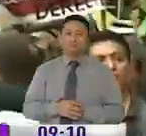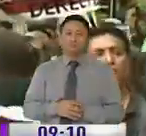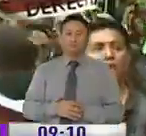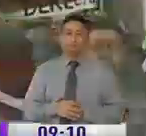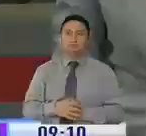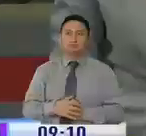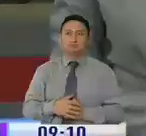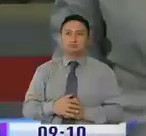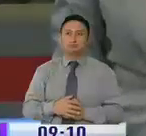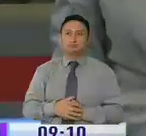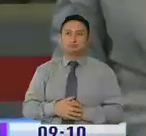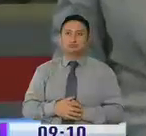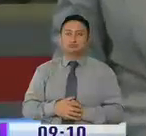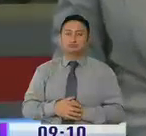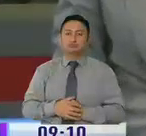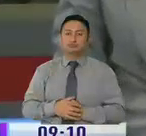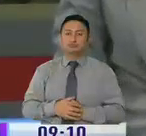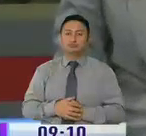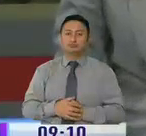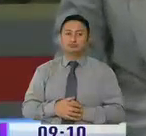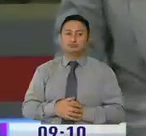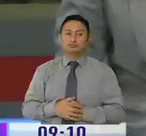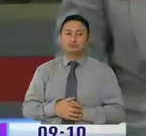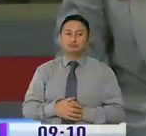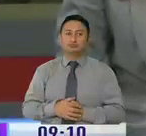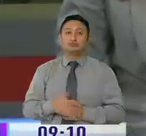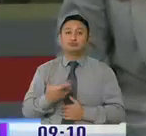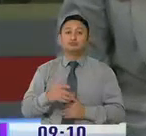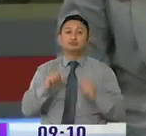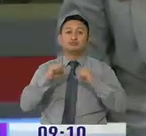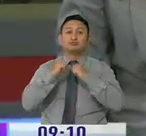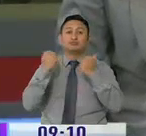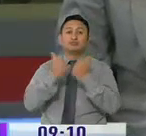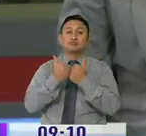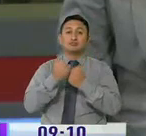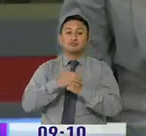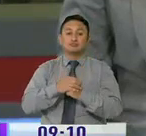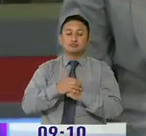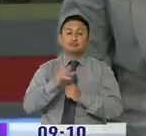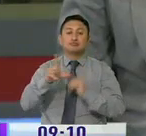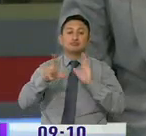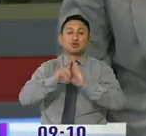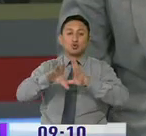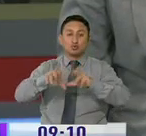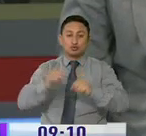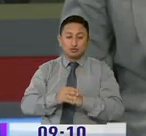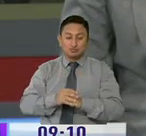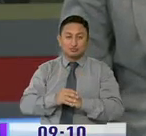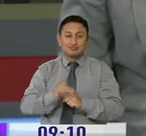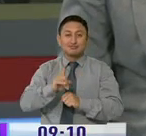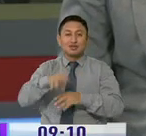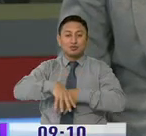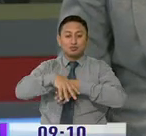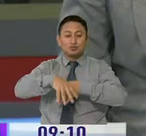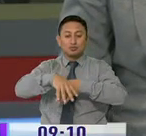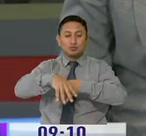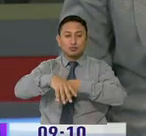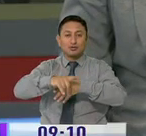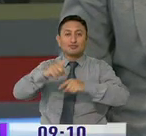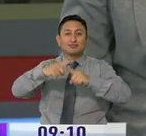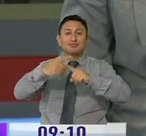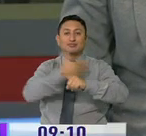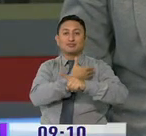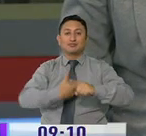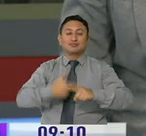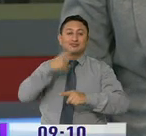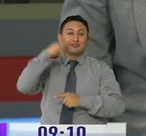Rosero. Y los denominados diezmos en la Asamblea, el veto a la ley anticorrupción y la marcha convocada por el expresidente